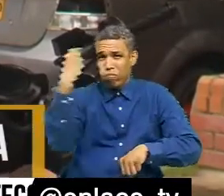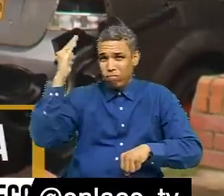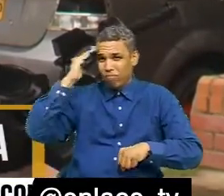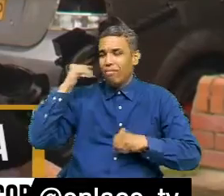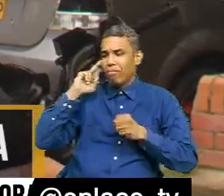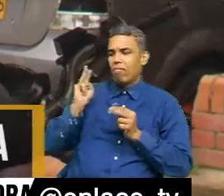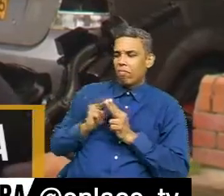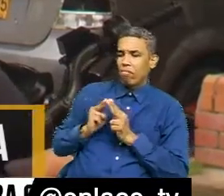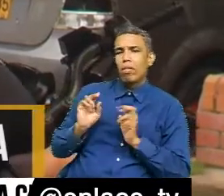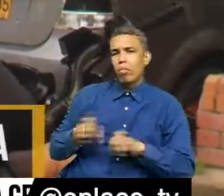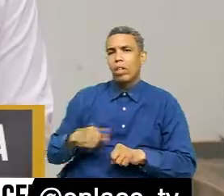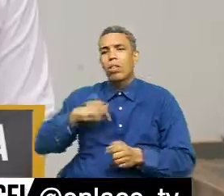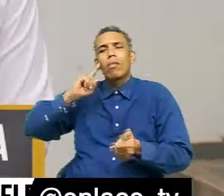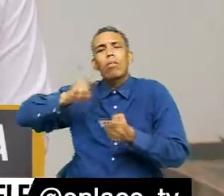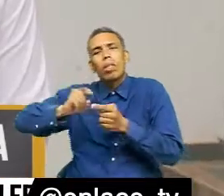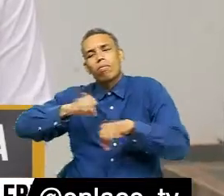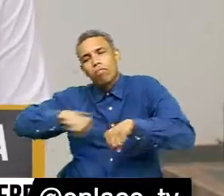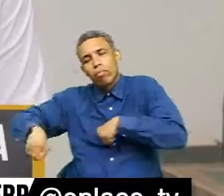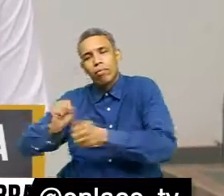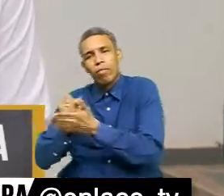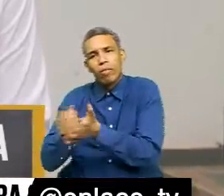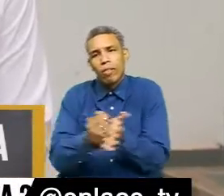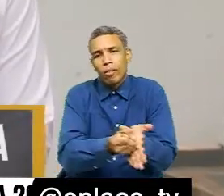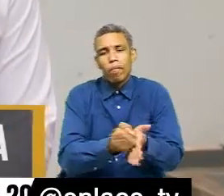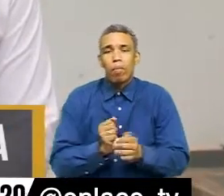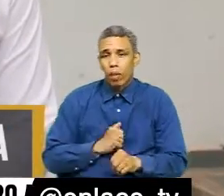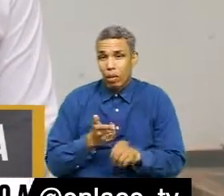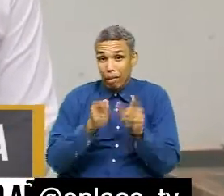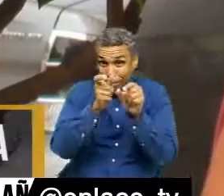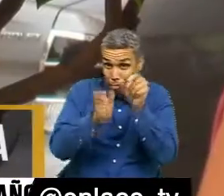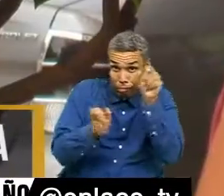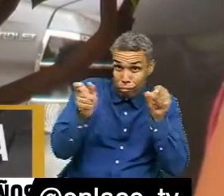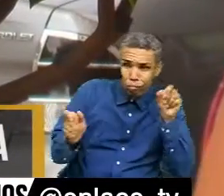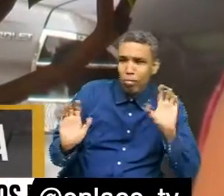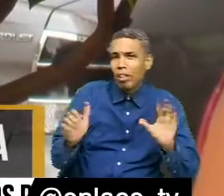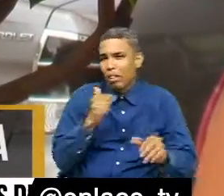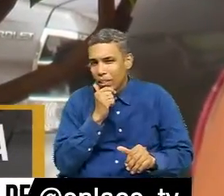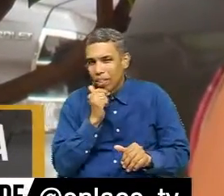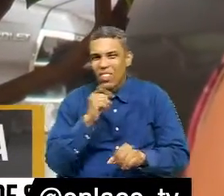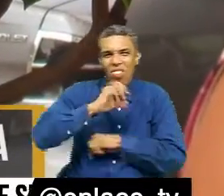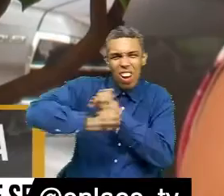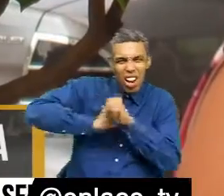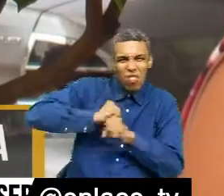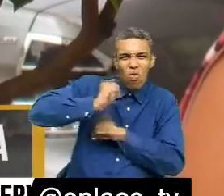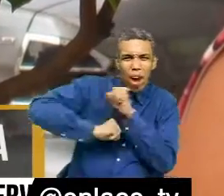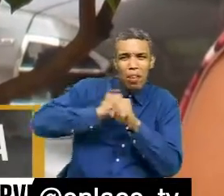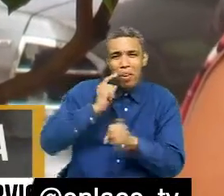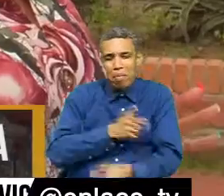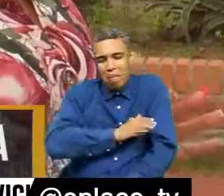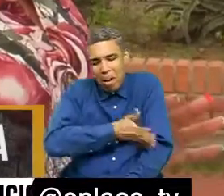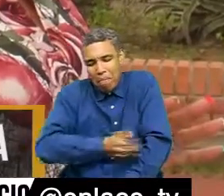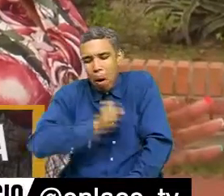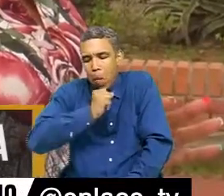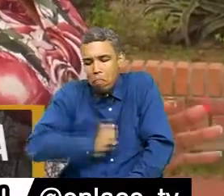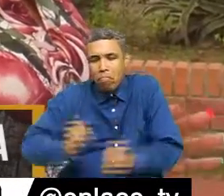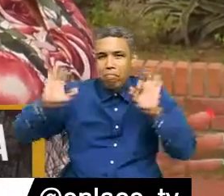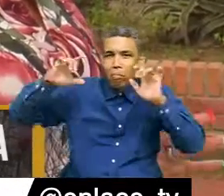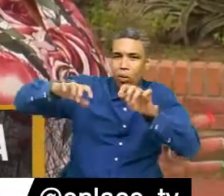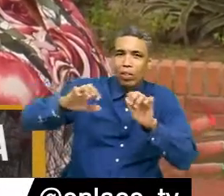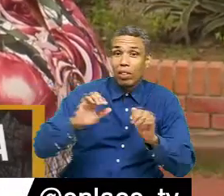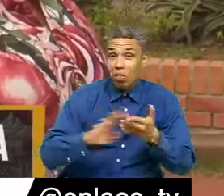viejoteca como en la mini chocolatada. Organizadores y voluntarios de la tradicional viejoteca esperan la asistencia y participación masiva de la